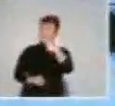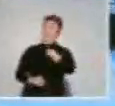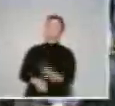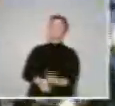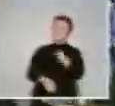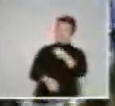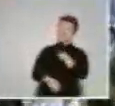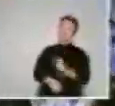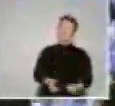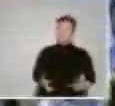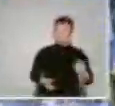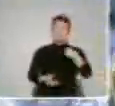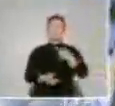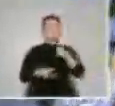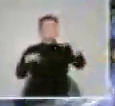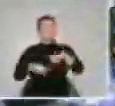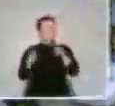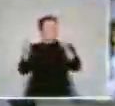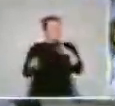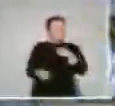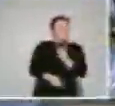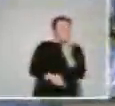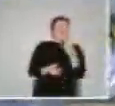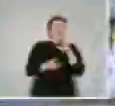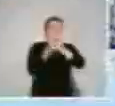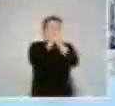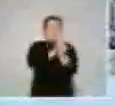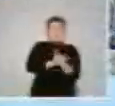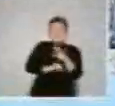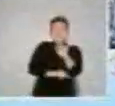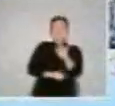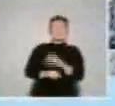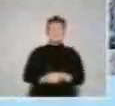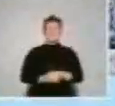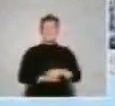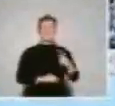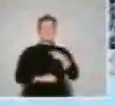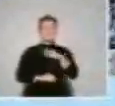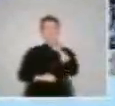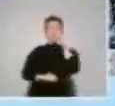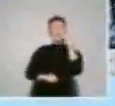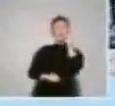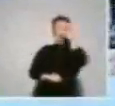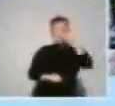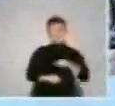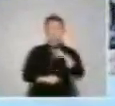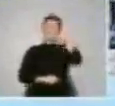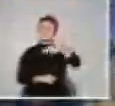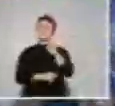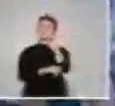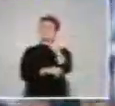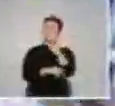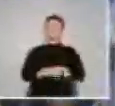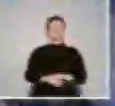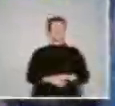Yo, a un mitin de Paul River fui. Lo que vi, sí,